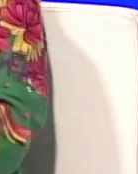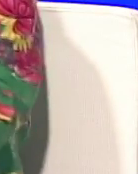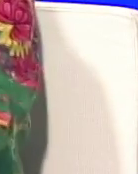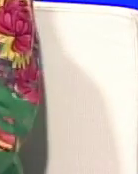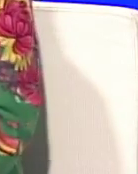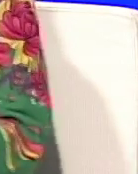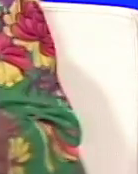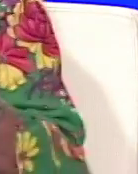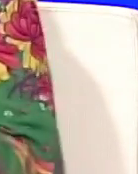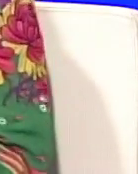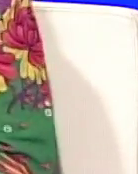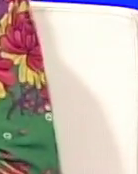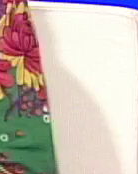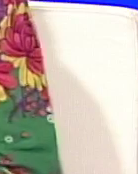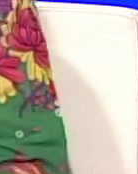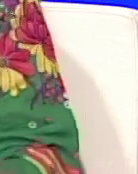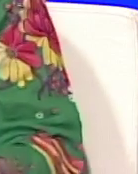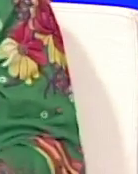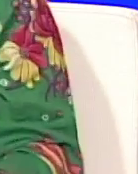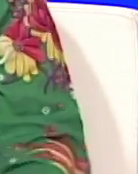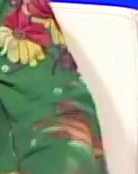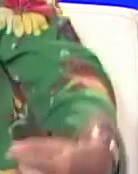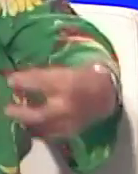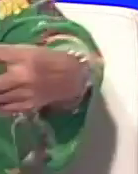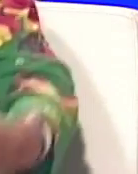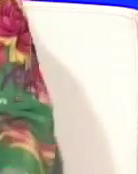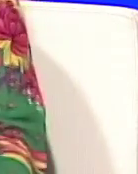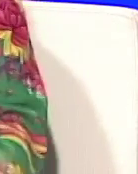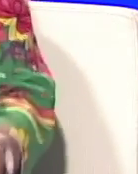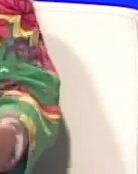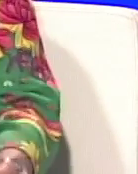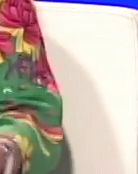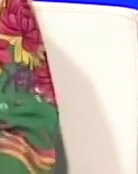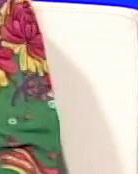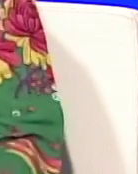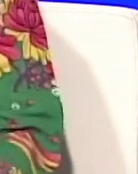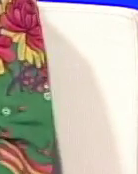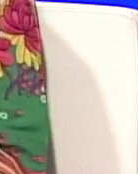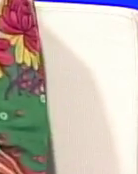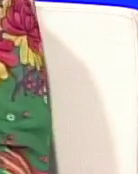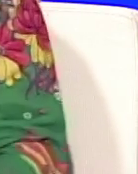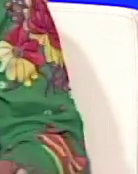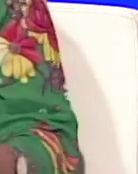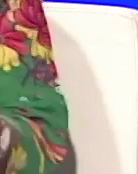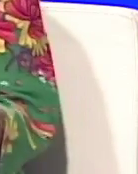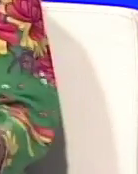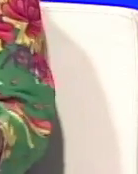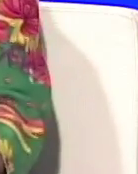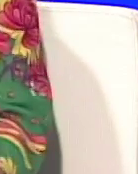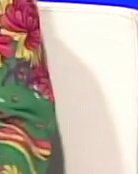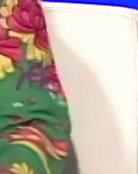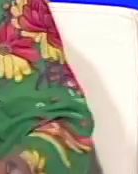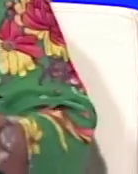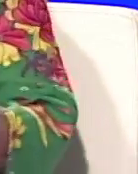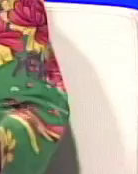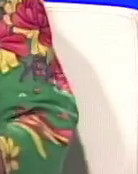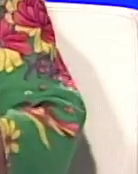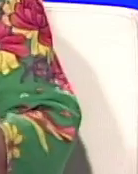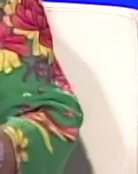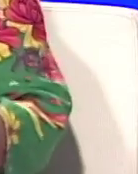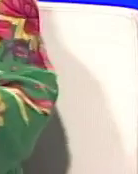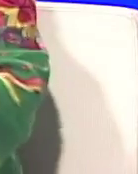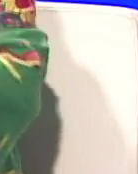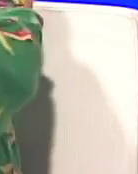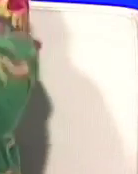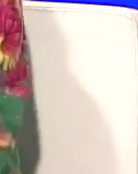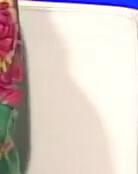para detectar las necesidades del pueblo y garantizar las políticas públicas a su favor, entonces va a saber, en la medida de